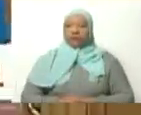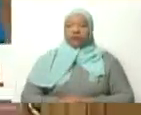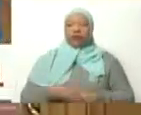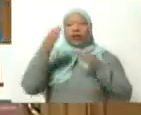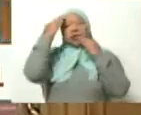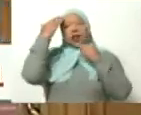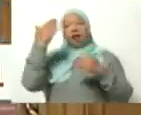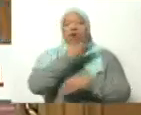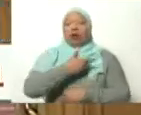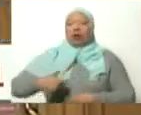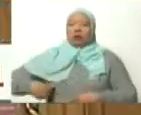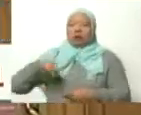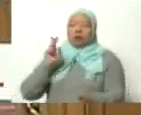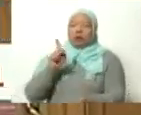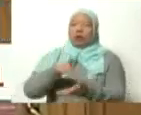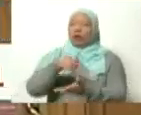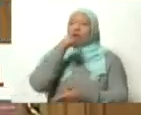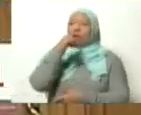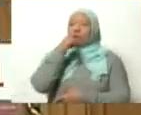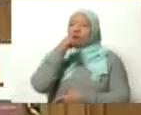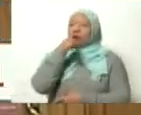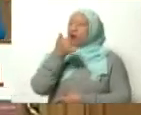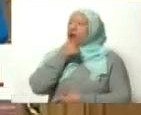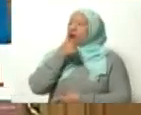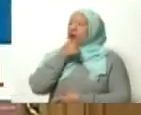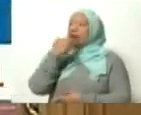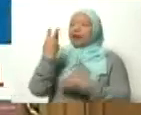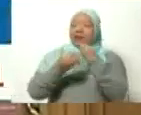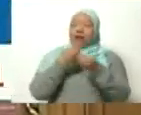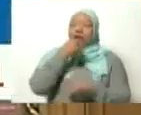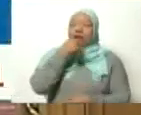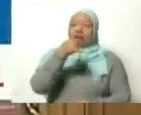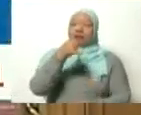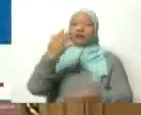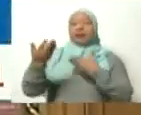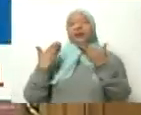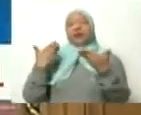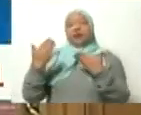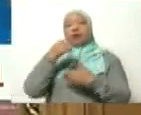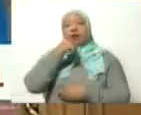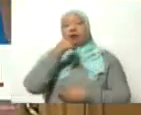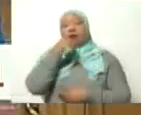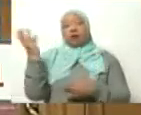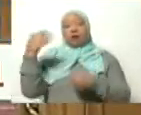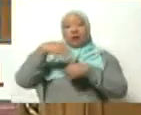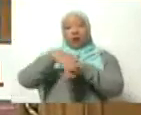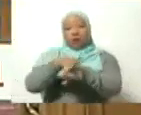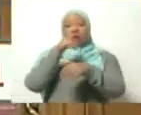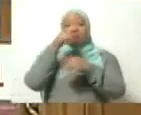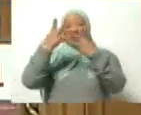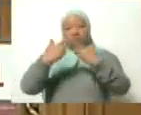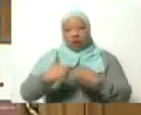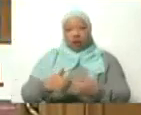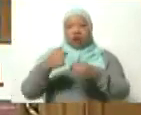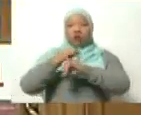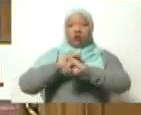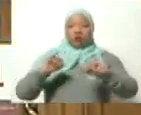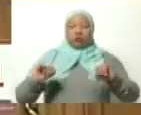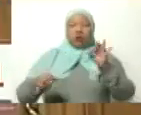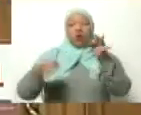Saludo la presencia de José David Cabello, superintendente del Servicio Nacional Integrado de Administración Aduanera y